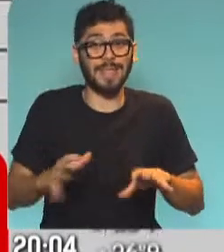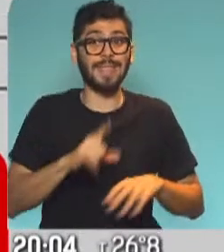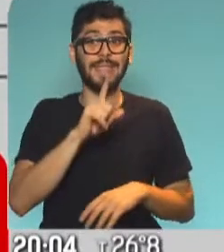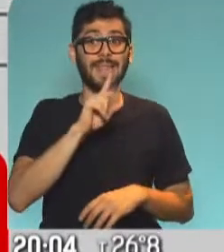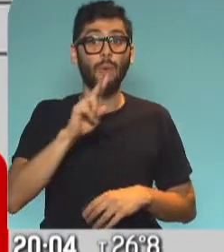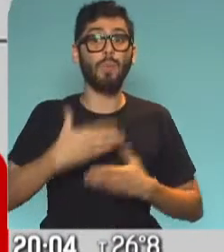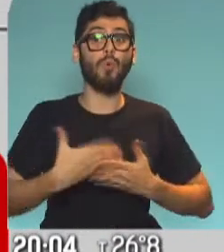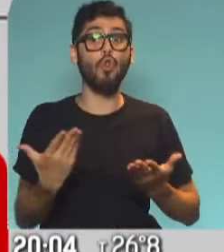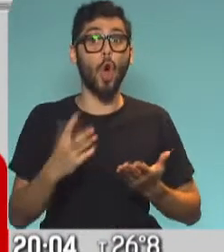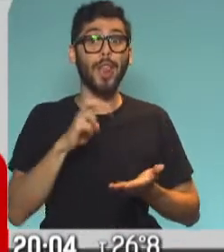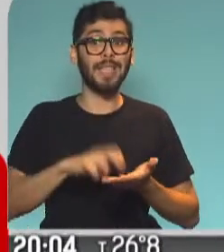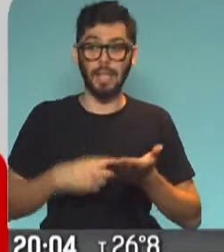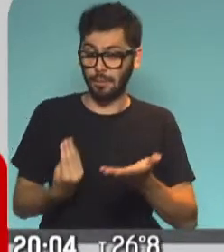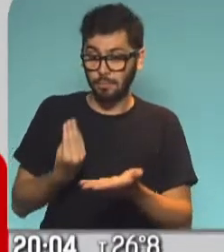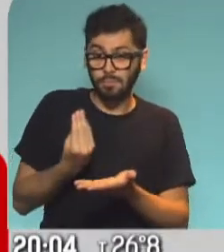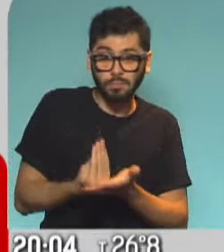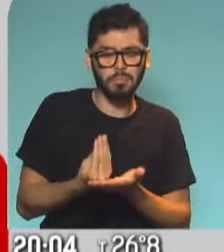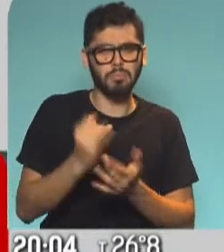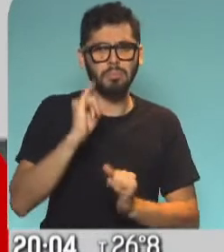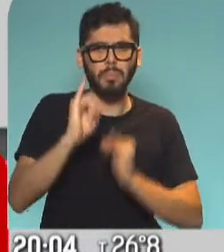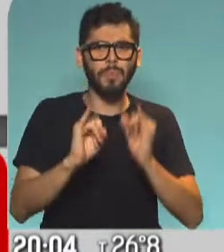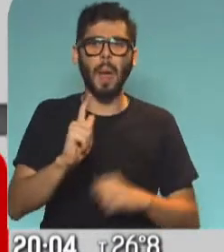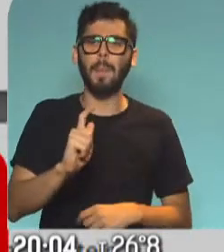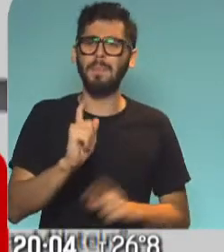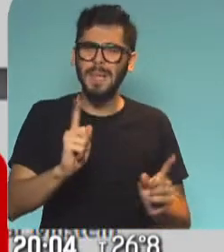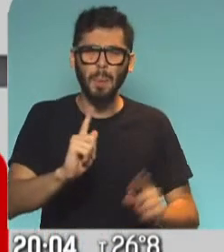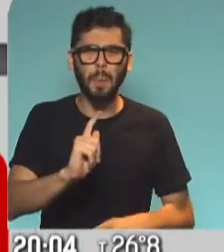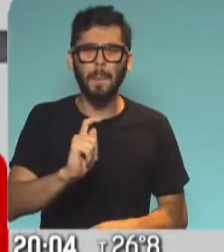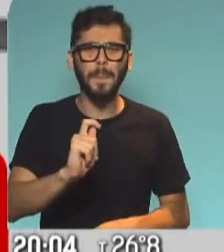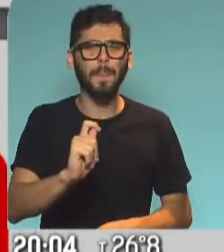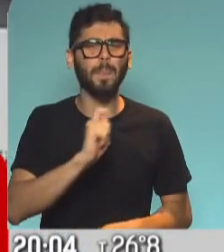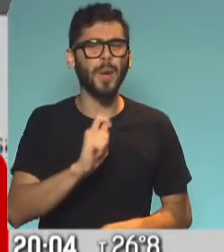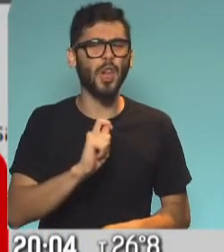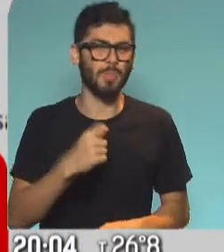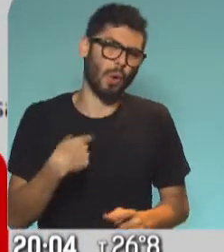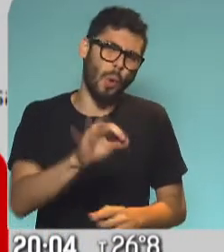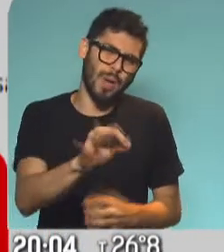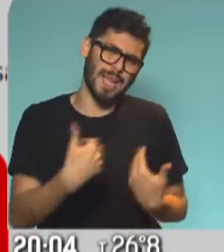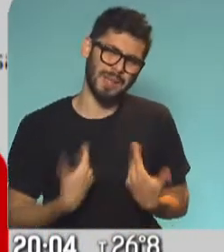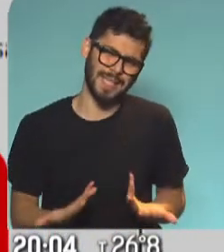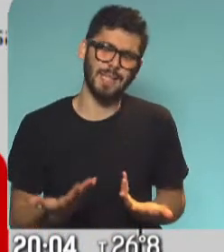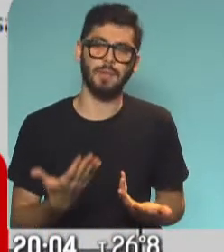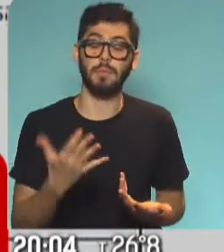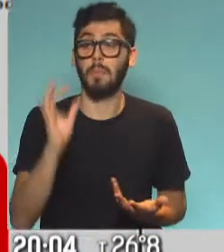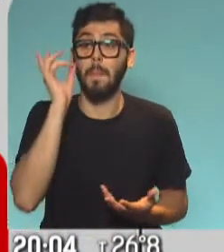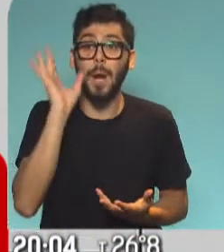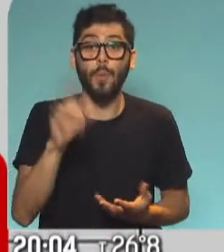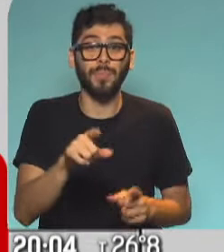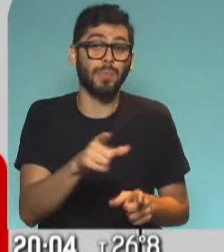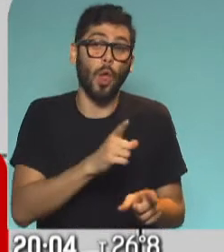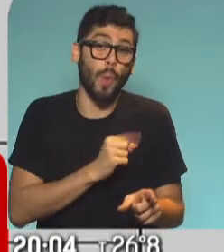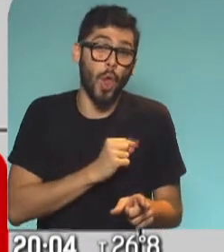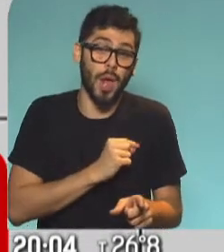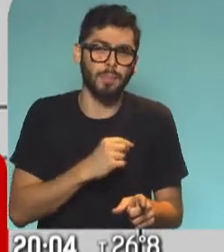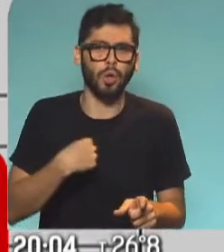Noticias, daba un ejemplo del periodismo del cual sí, sabes que vengo. Nadie, y perdón que te va a doler esto,